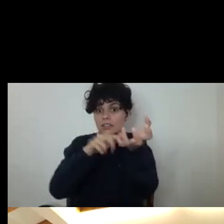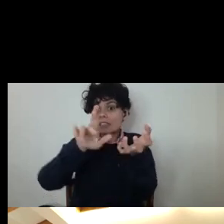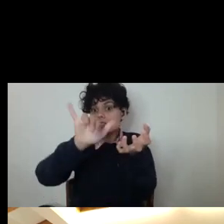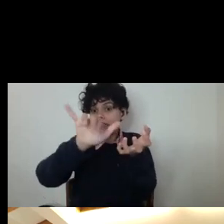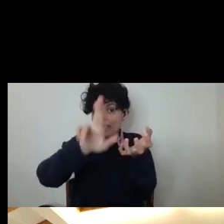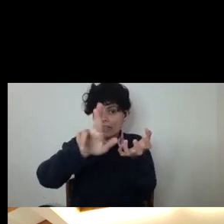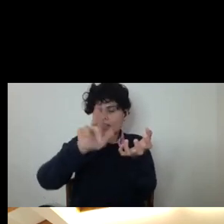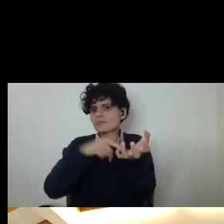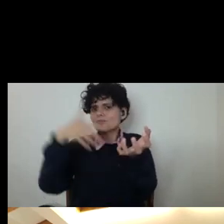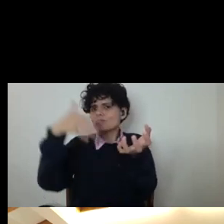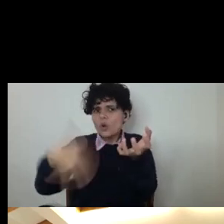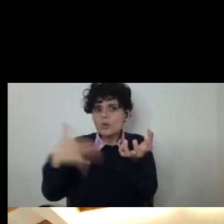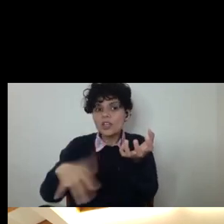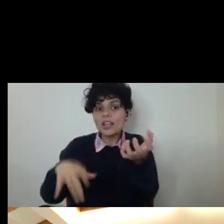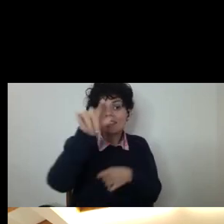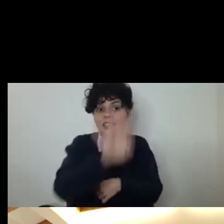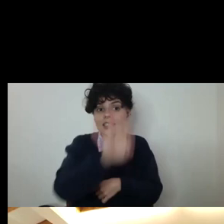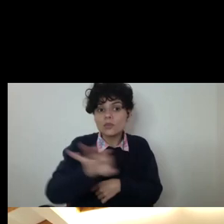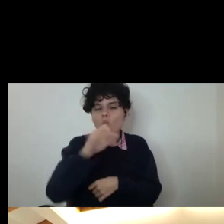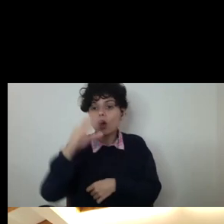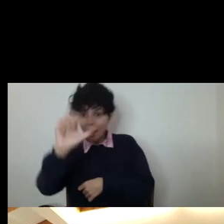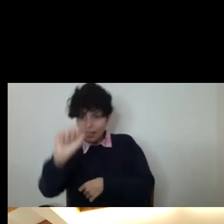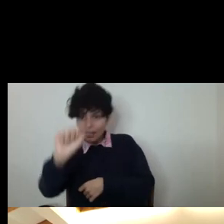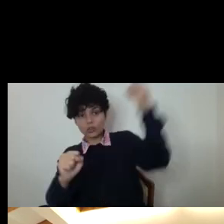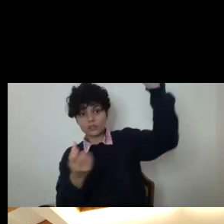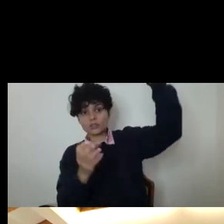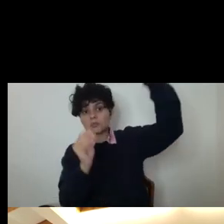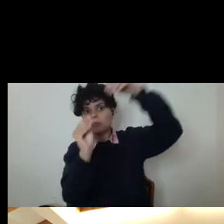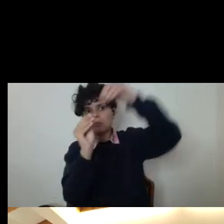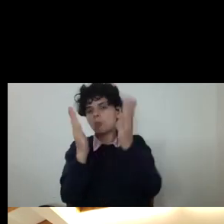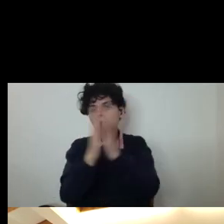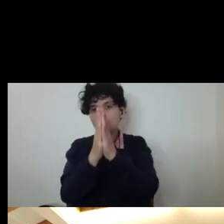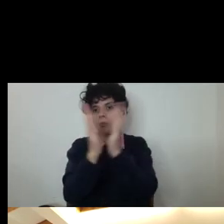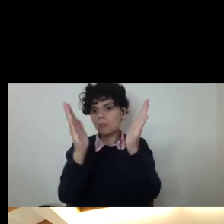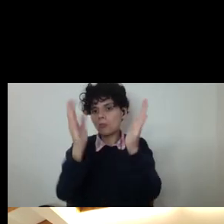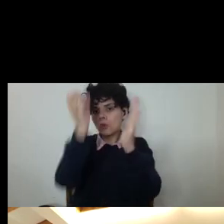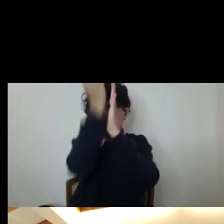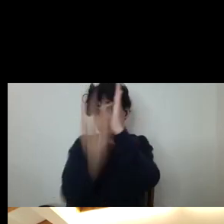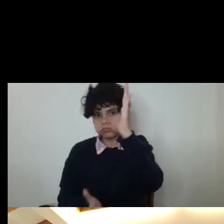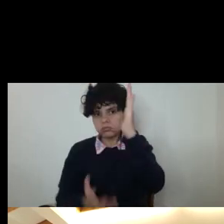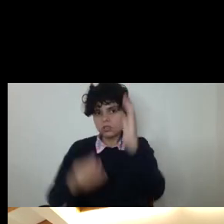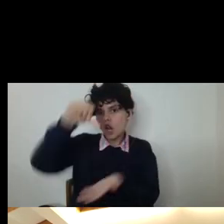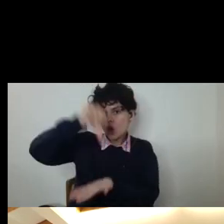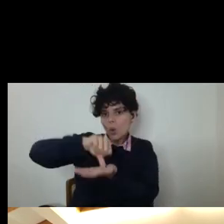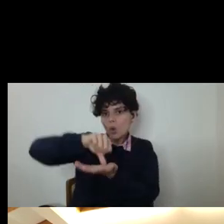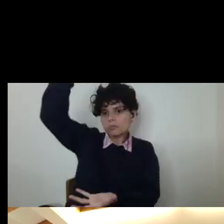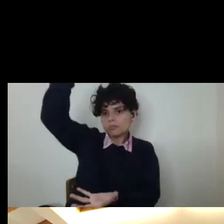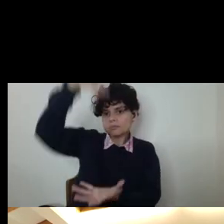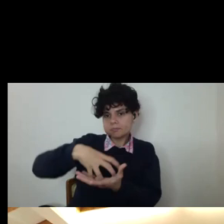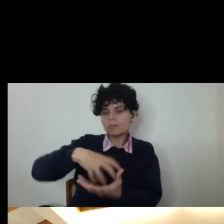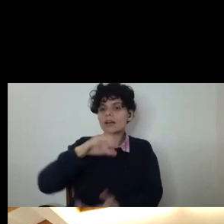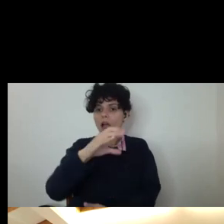Porque ustedes ven en este esquema la entrada de calcio, muy simplemente entra calcio y llega al núcleo. Pero sabemos